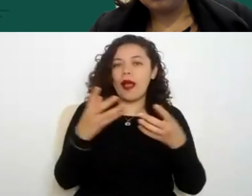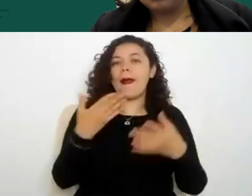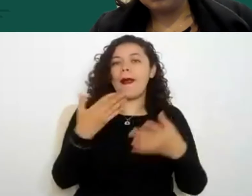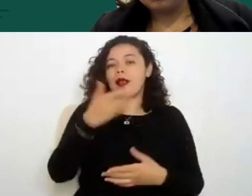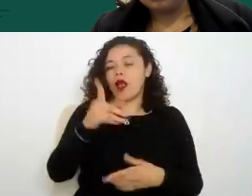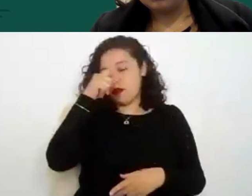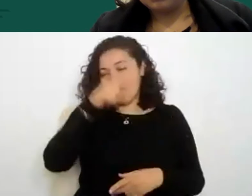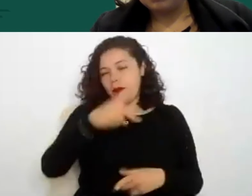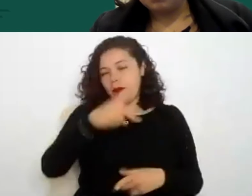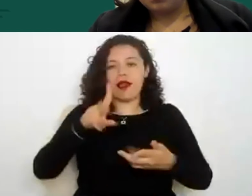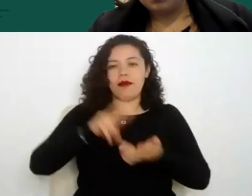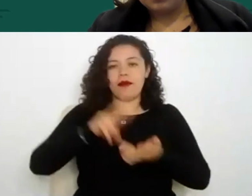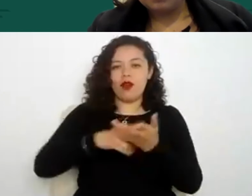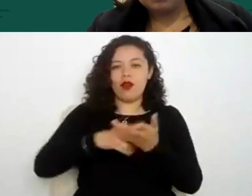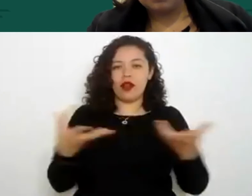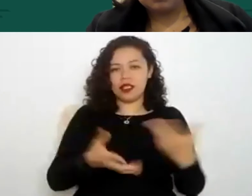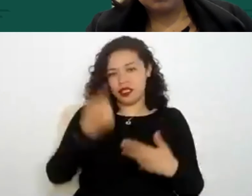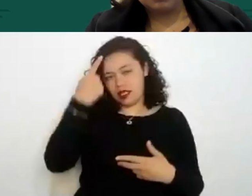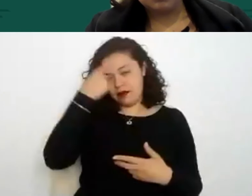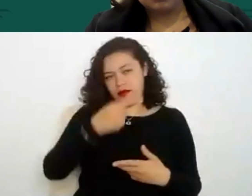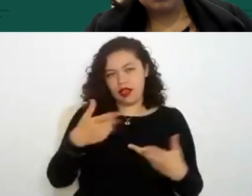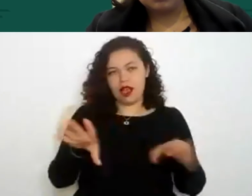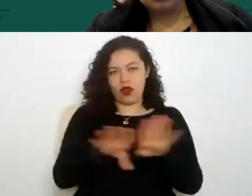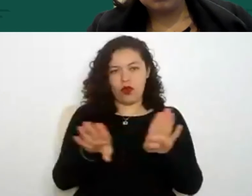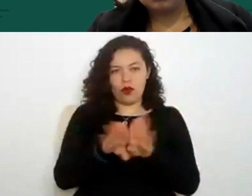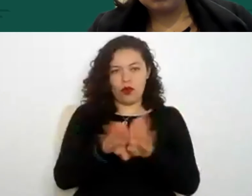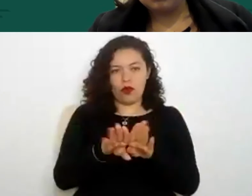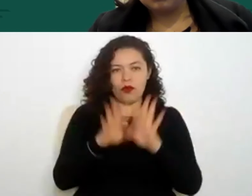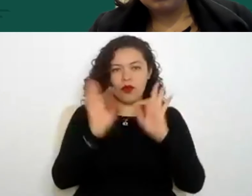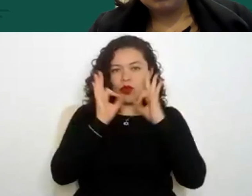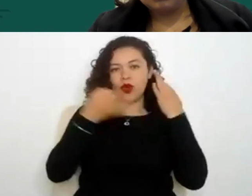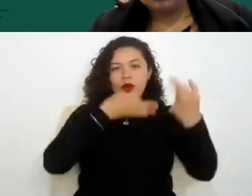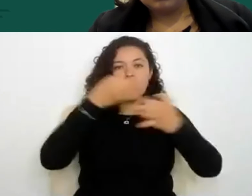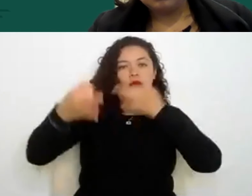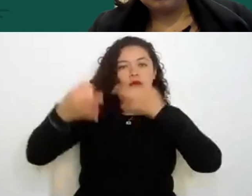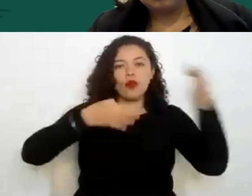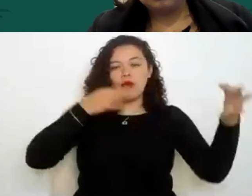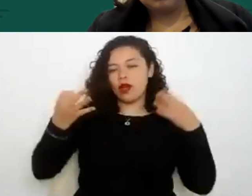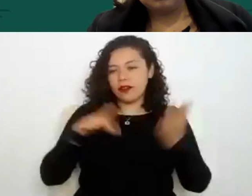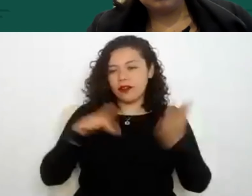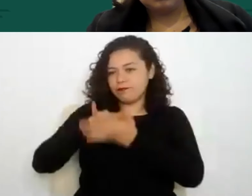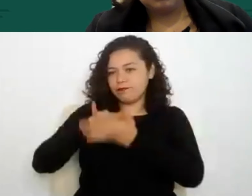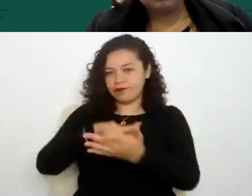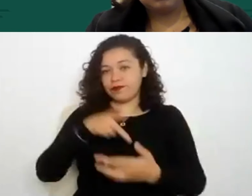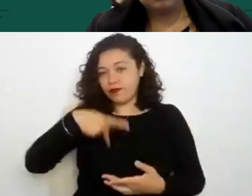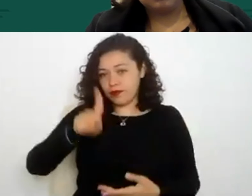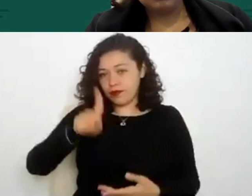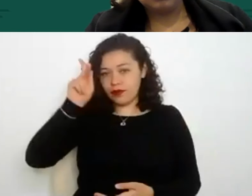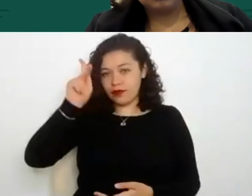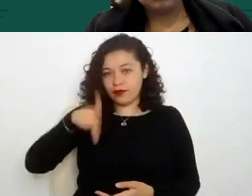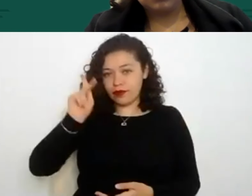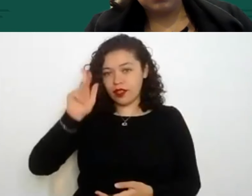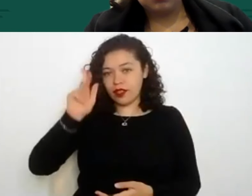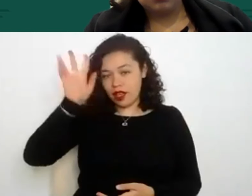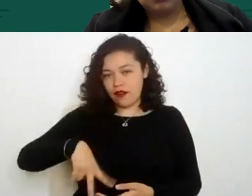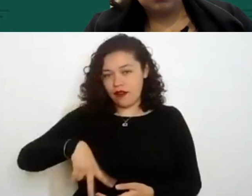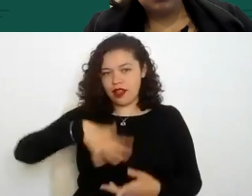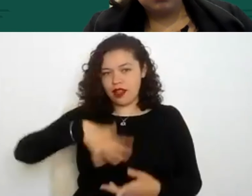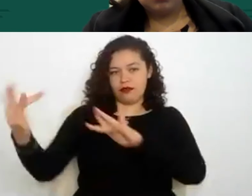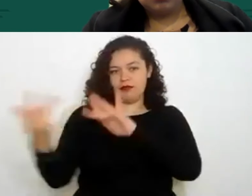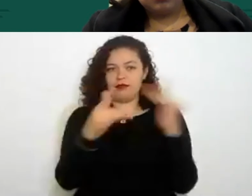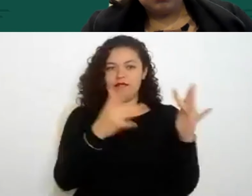pueden aportar los diferentes medios de comunicación. Pero sí o sí, creo que la parte de redes sociales es importante que sí estemos presentes